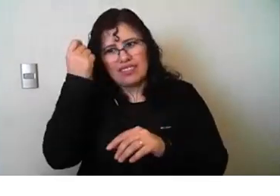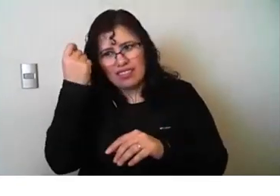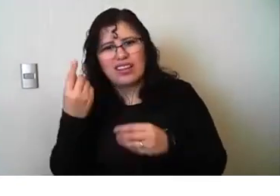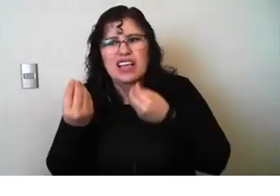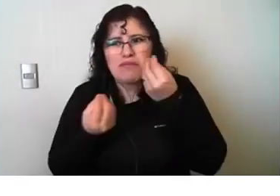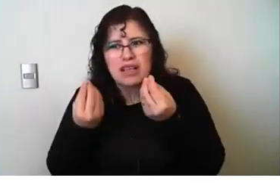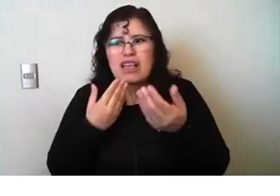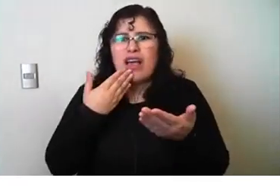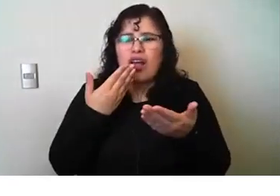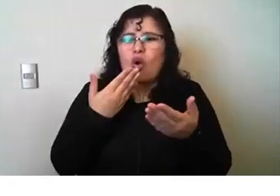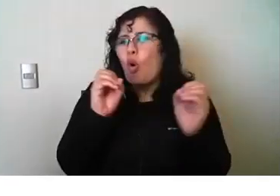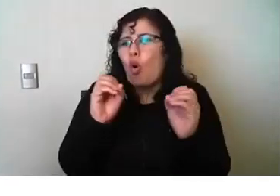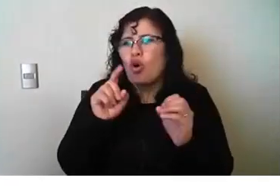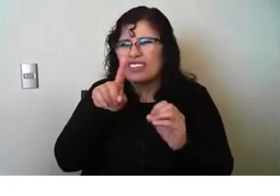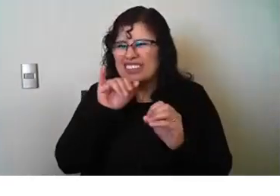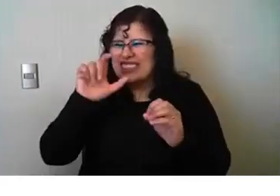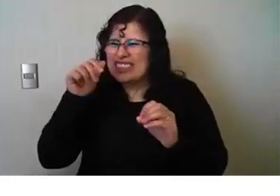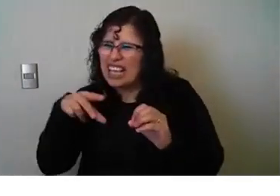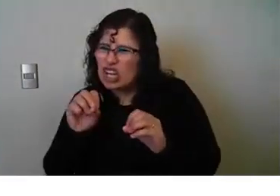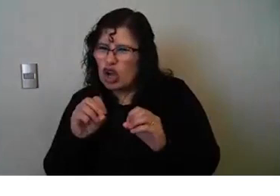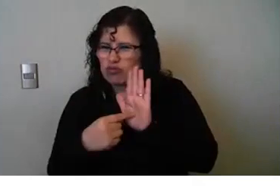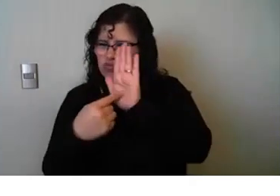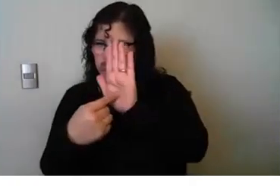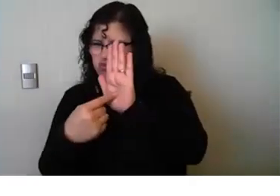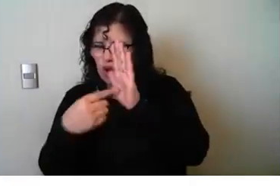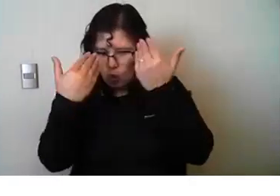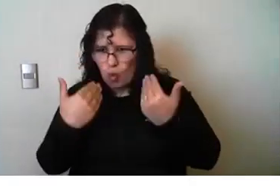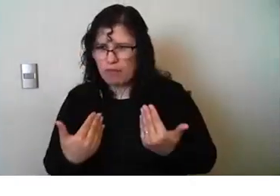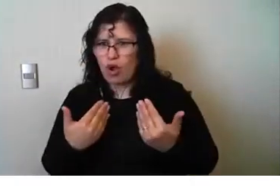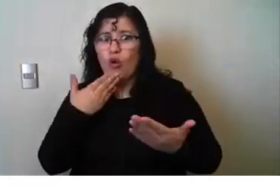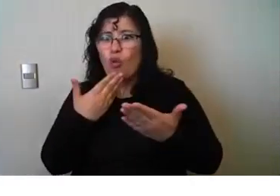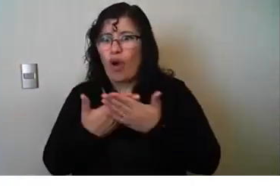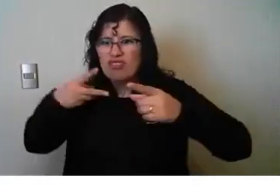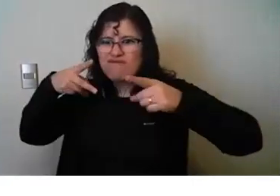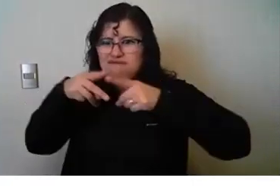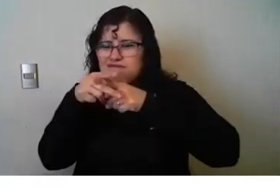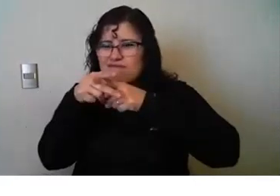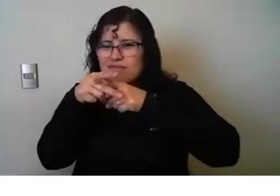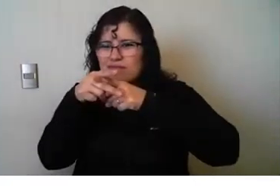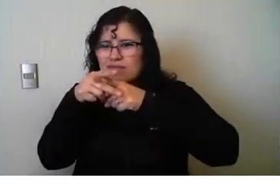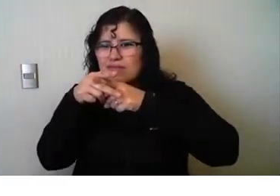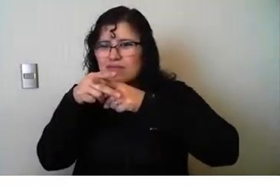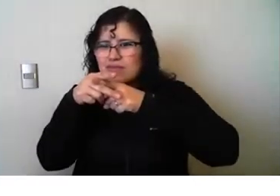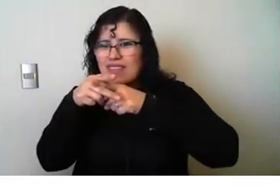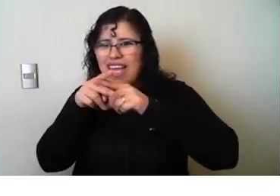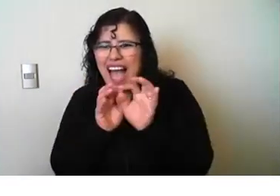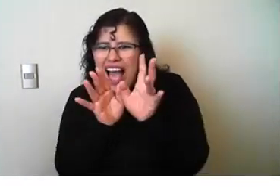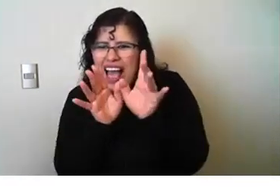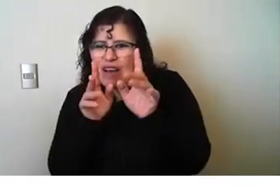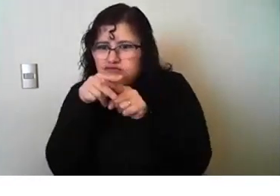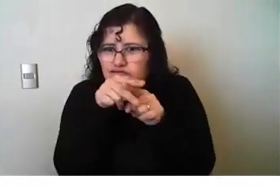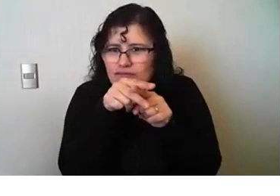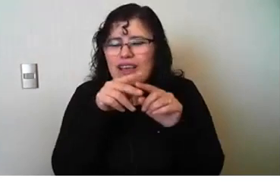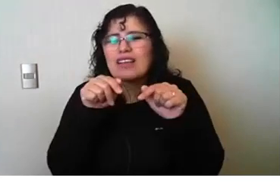signos que puede tener el paciente debido a la obstrucción de esta arteria. Luego ustedes acá, para que puedan profundizar,